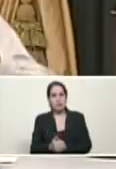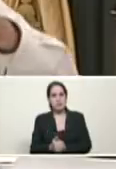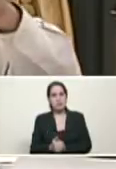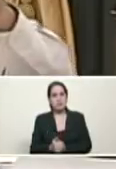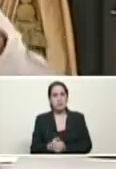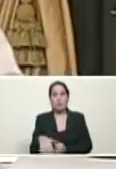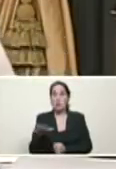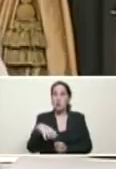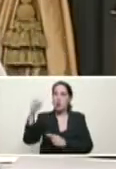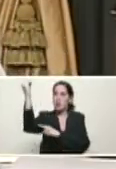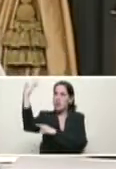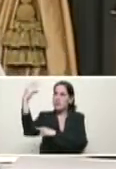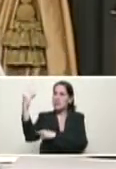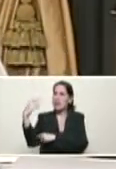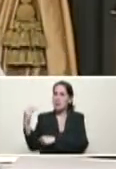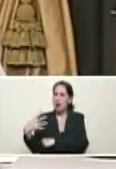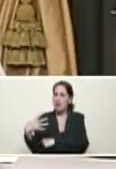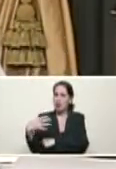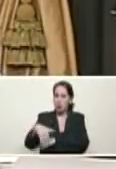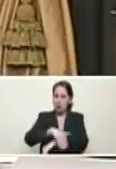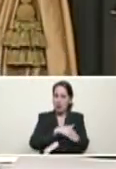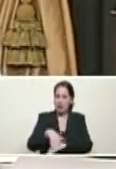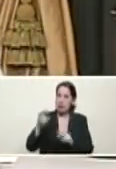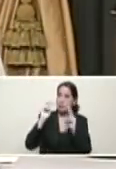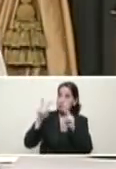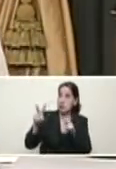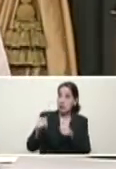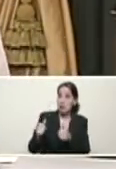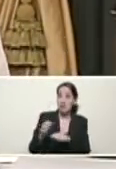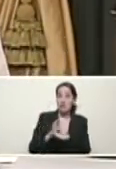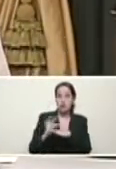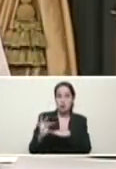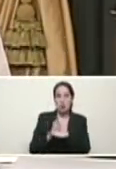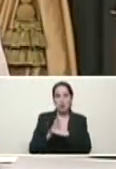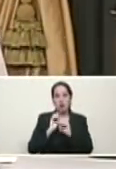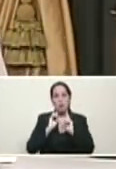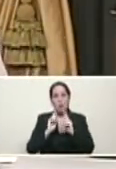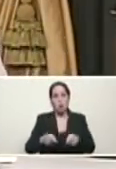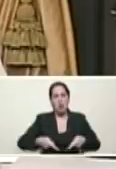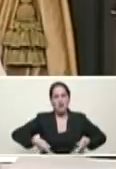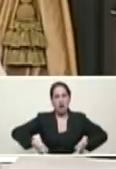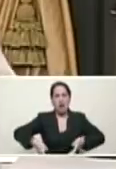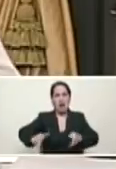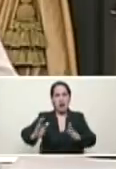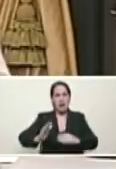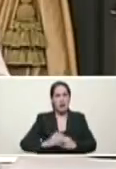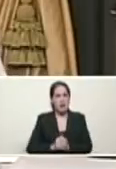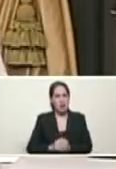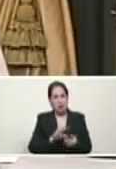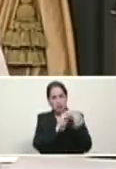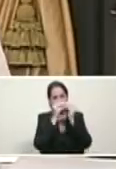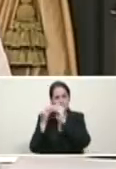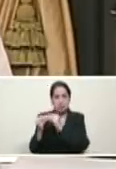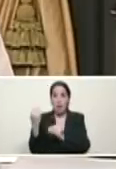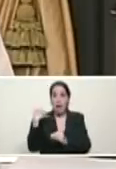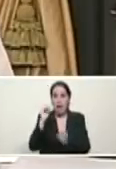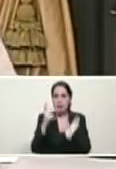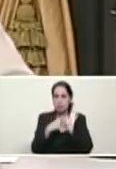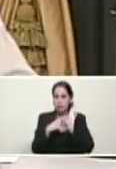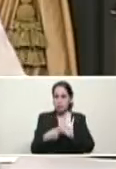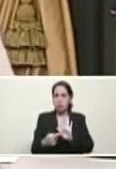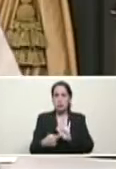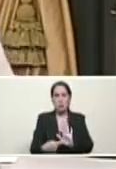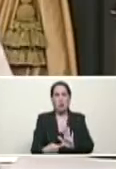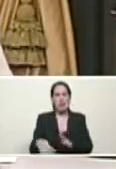los semáforos funcionando? Todo, todas las cosas, los bulevares funcionando, con cultura, con deporte,